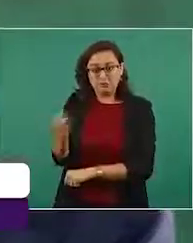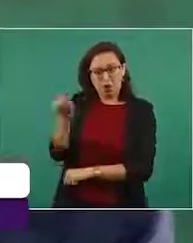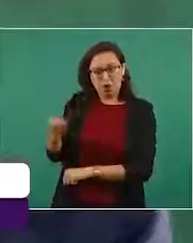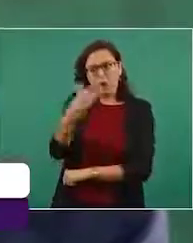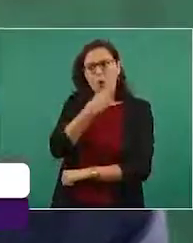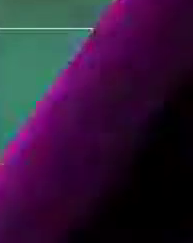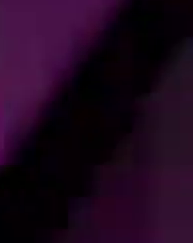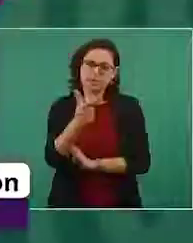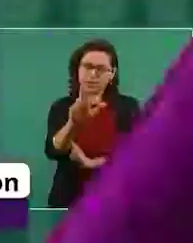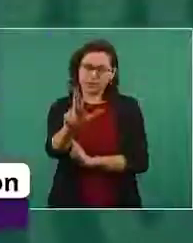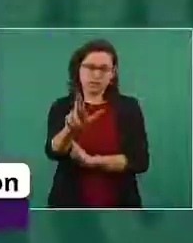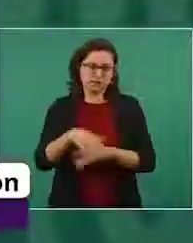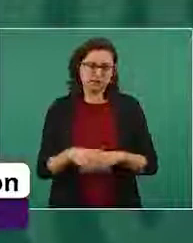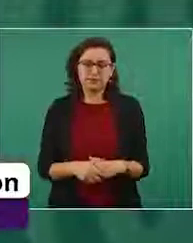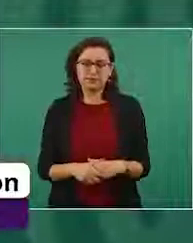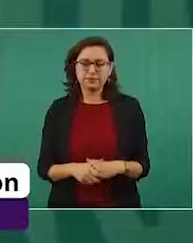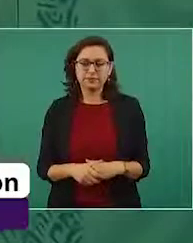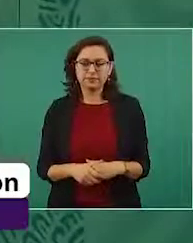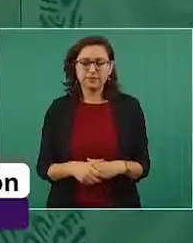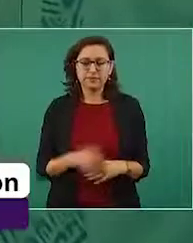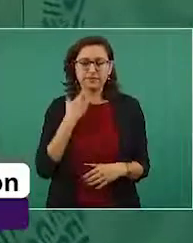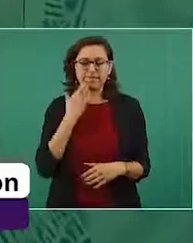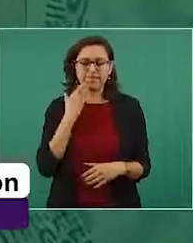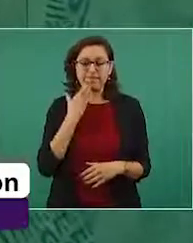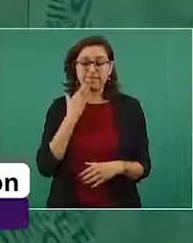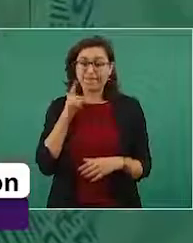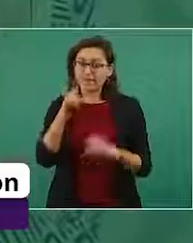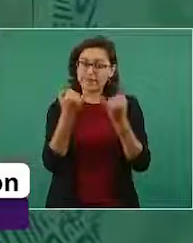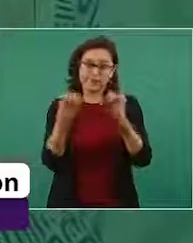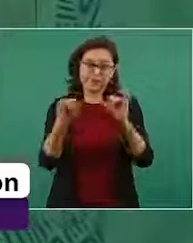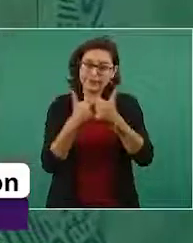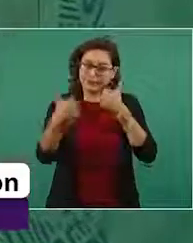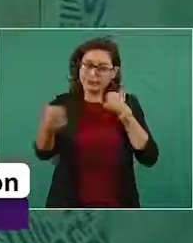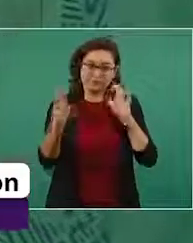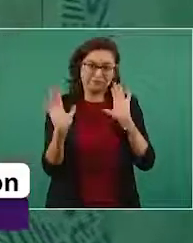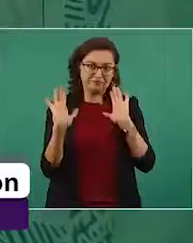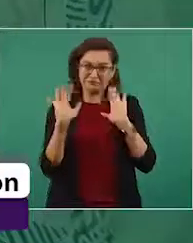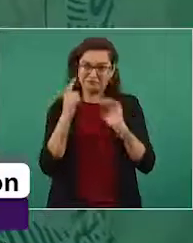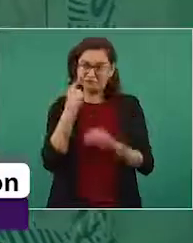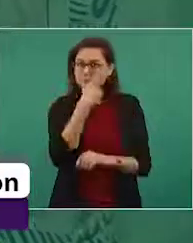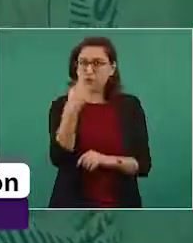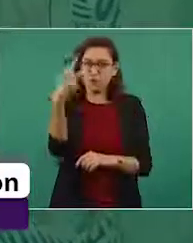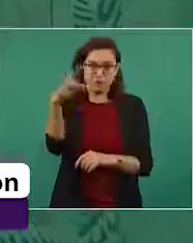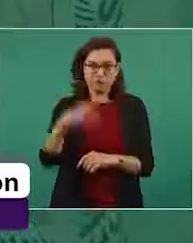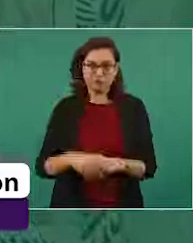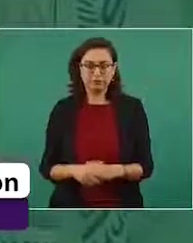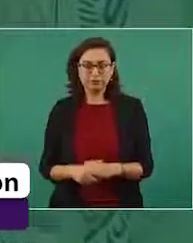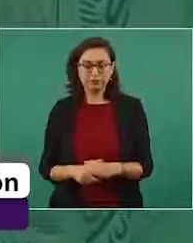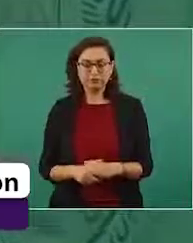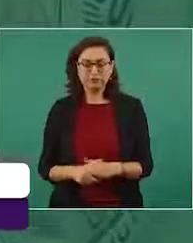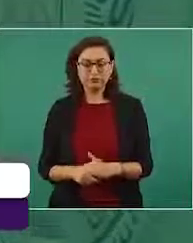del señor Cabeza de Vaca. Obrador se deslinda de orden de aprehensión en contra de Cabeza de Vaca. Dice que es un asunto de la Fiscalía General